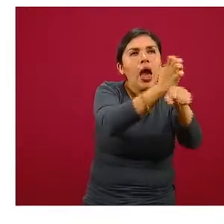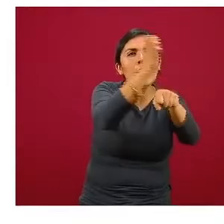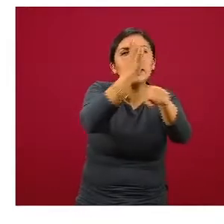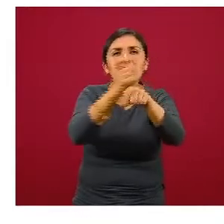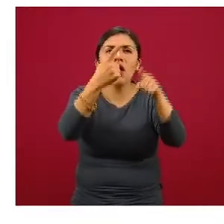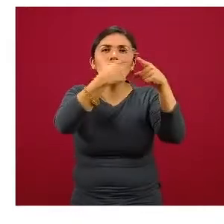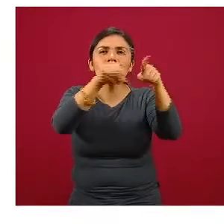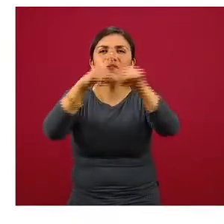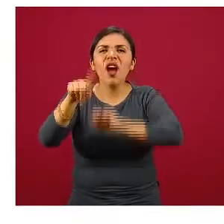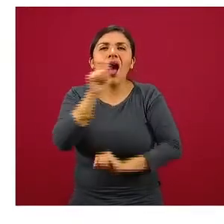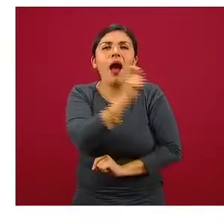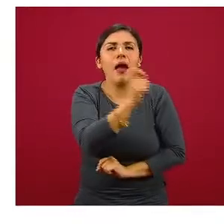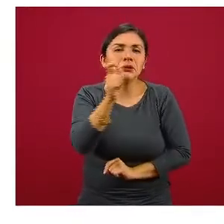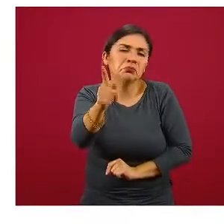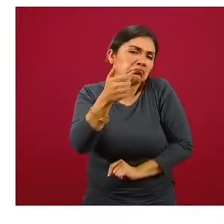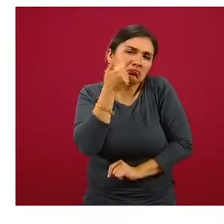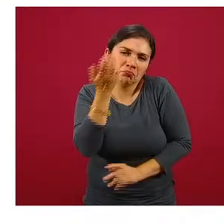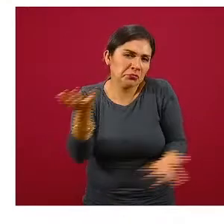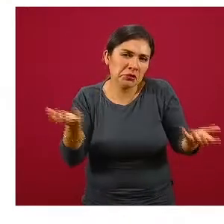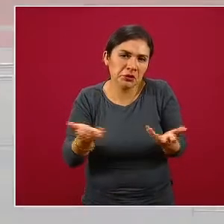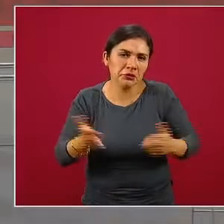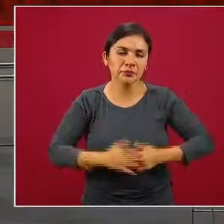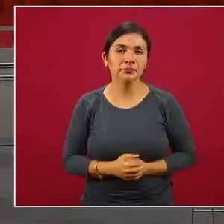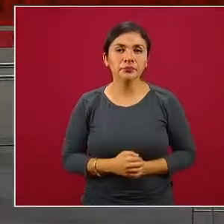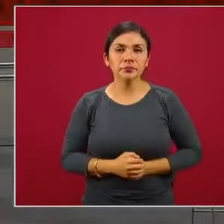que cada uno quiera realizar.